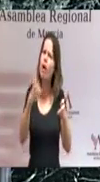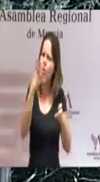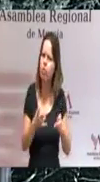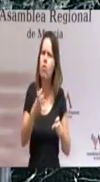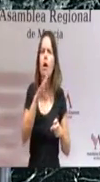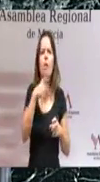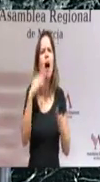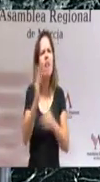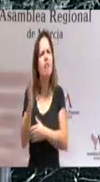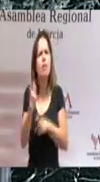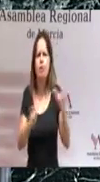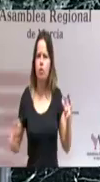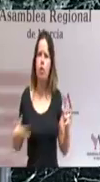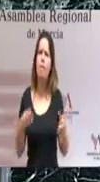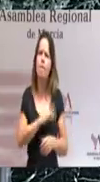gente. No se ha desmantelado.